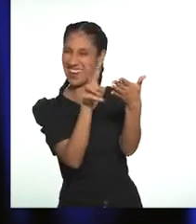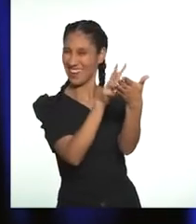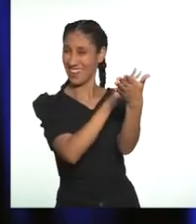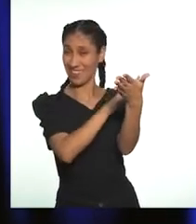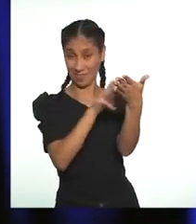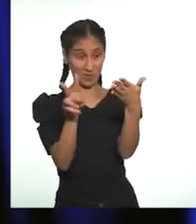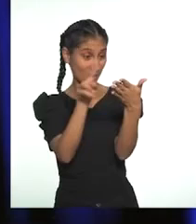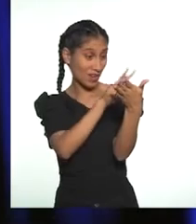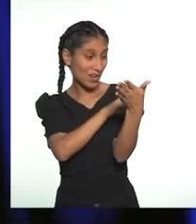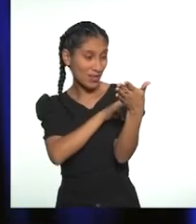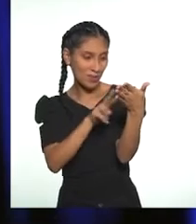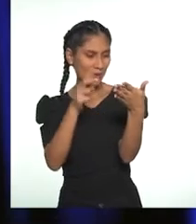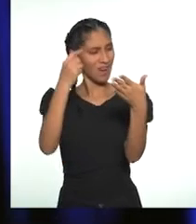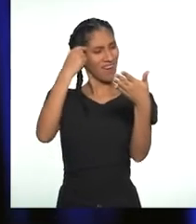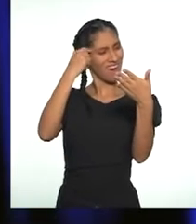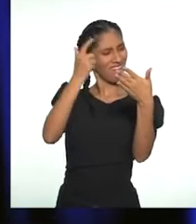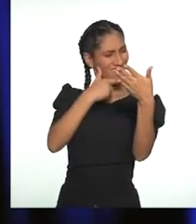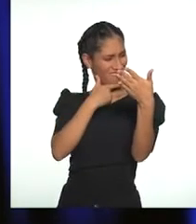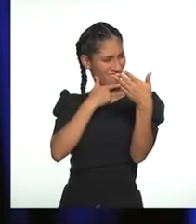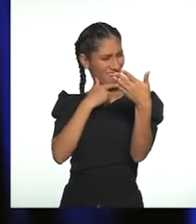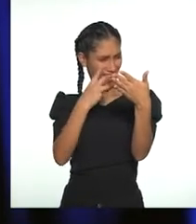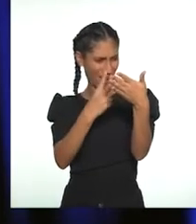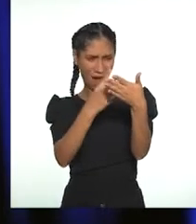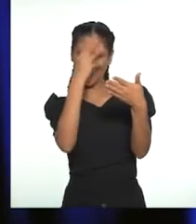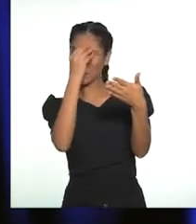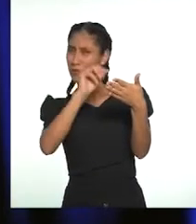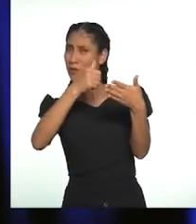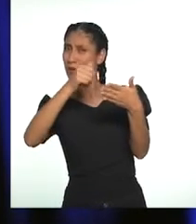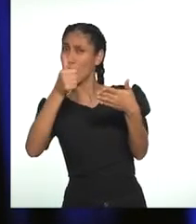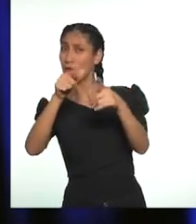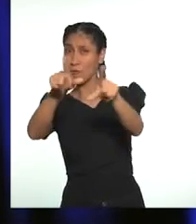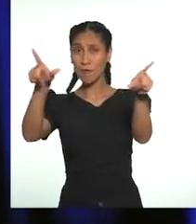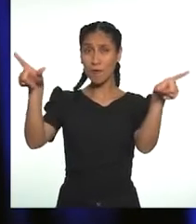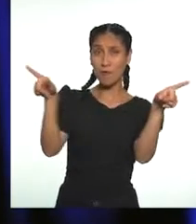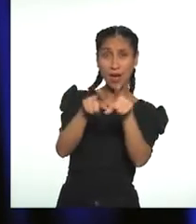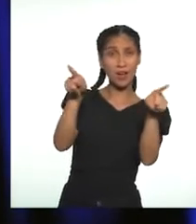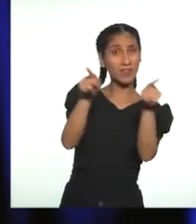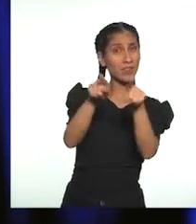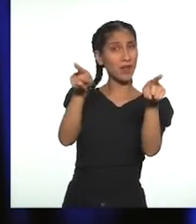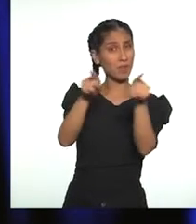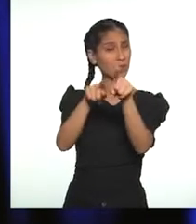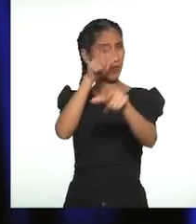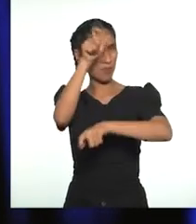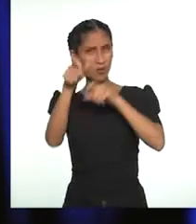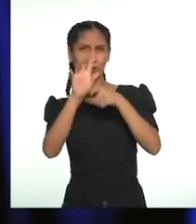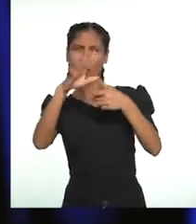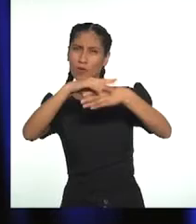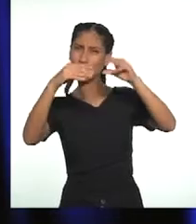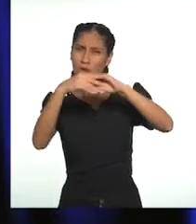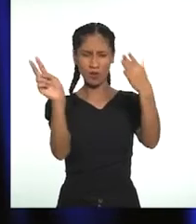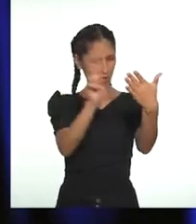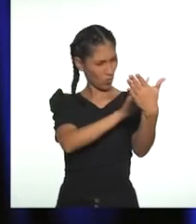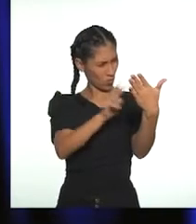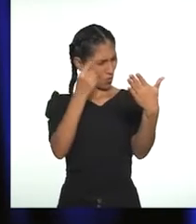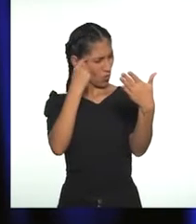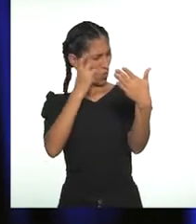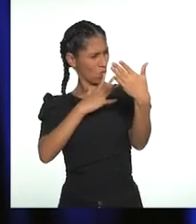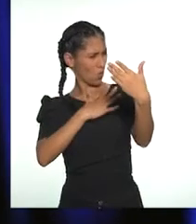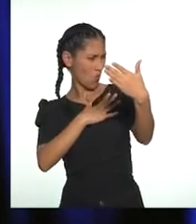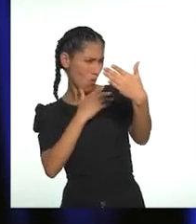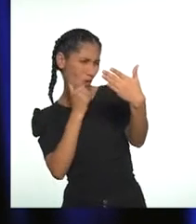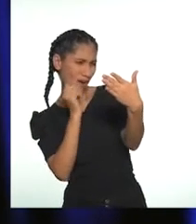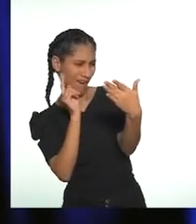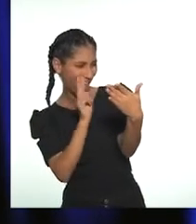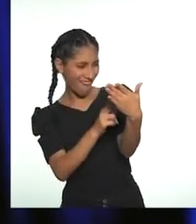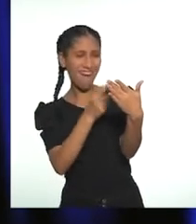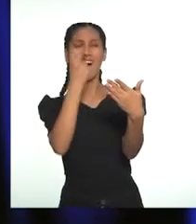es leyendo. La lectura nos permite conocer otros mundos y personajes, identificarnos con ellos, imaginar y vivir